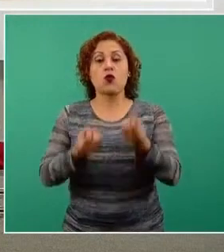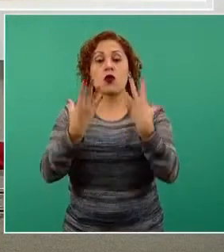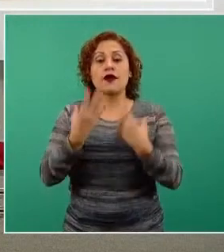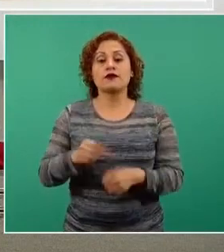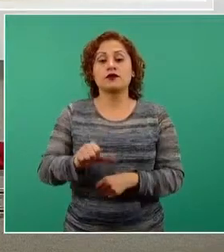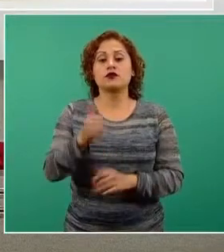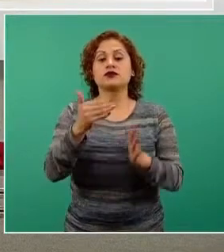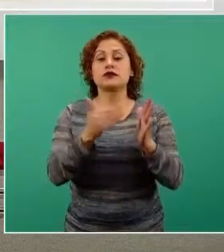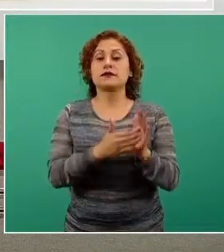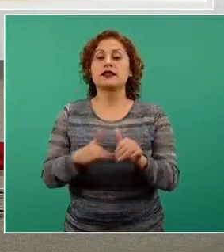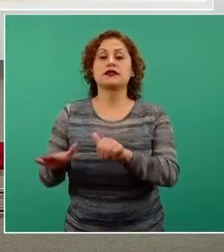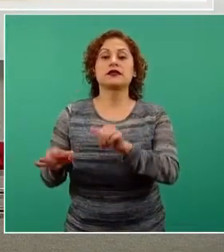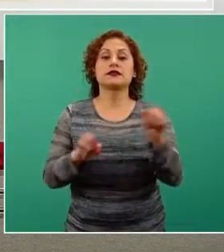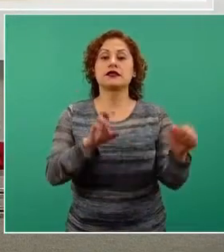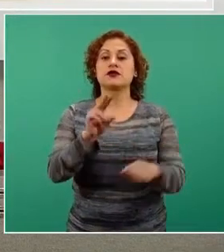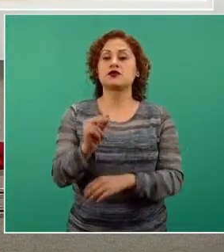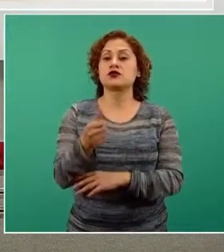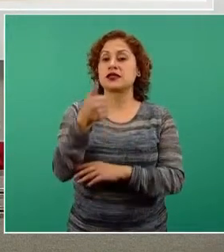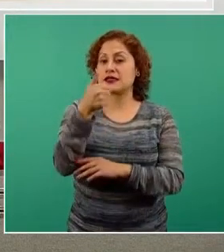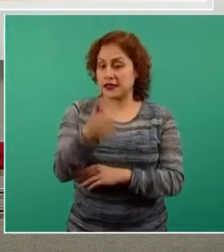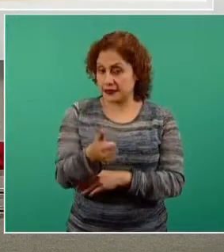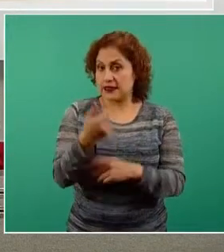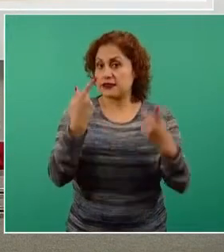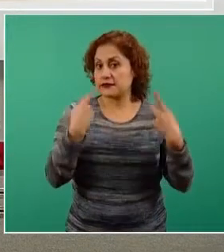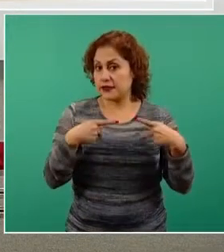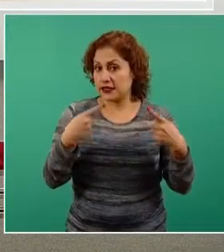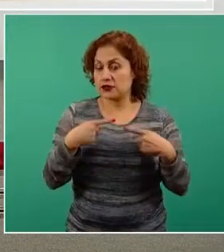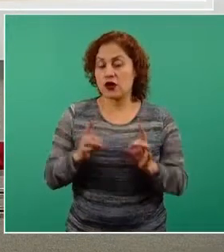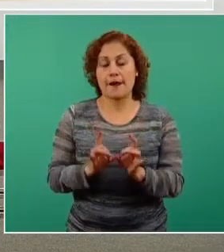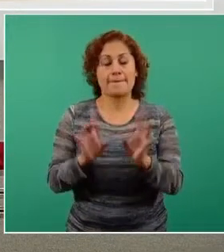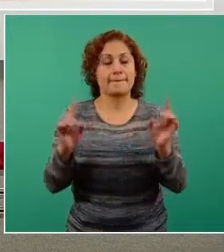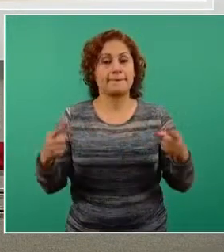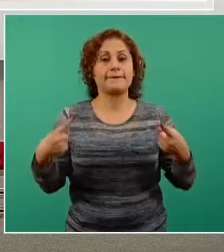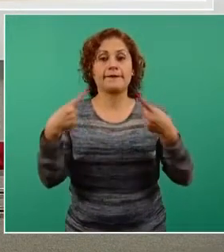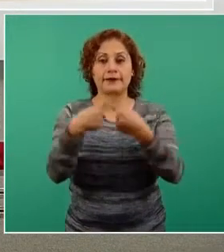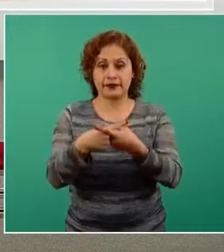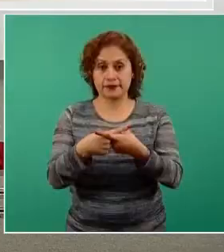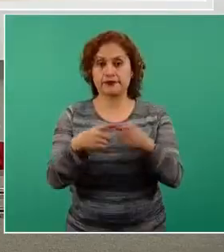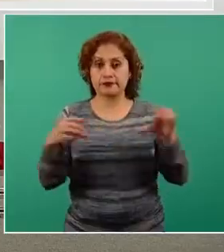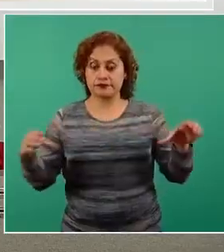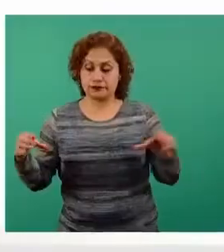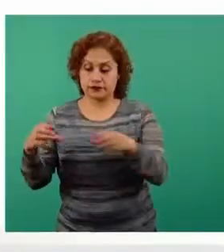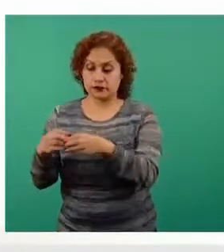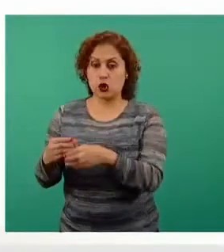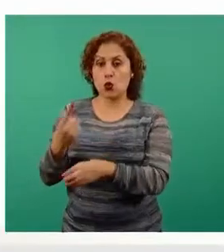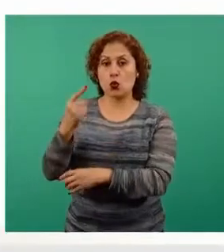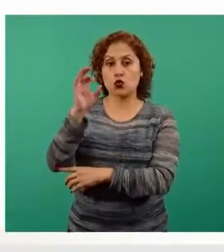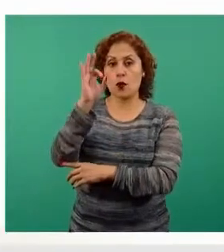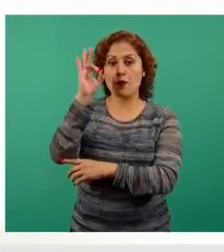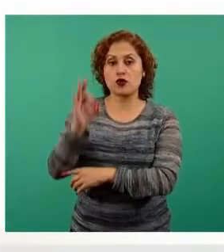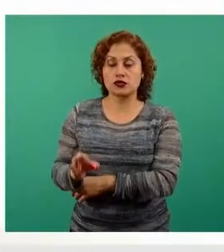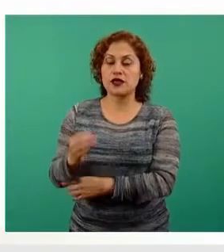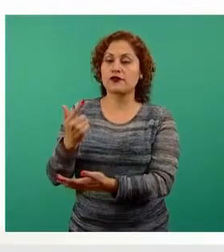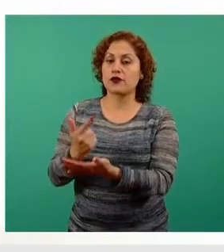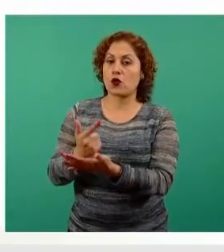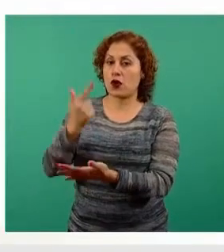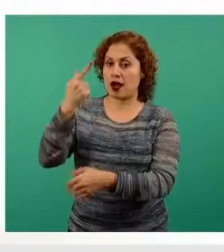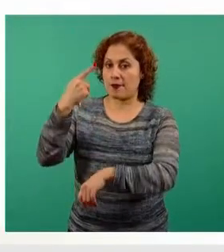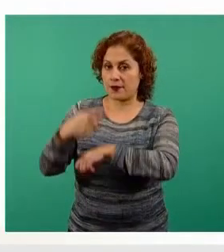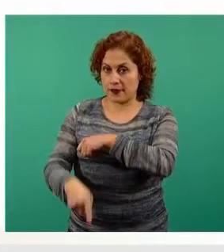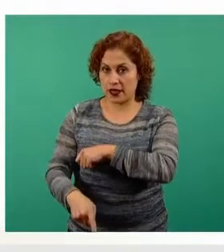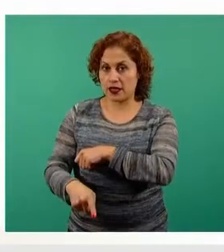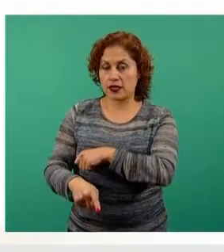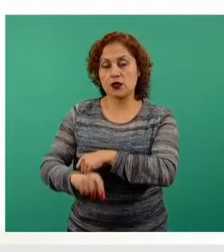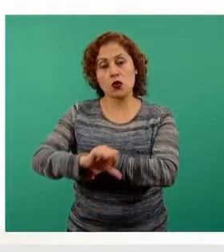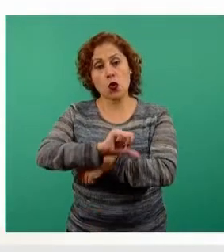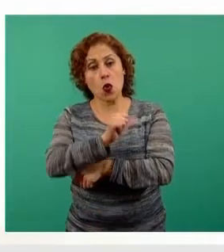11.686, sabes que hasta el momento se han notificado, menos del 1% se han clasificado como graves. Todos los demás, es decir,